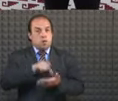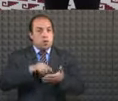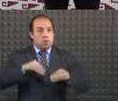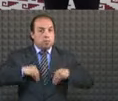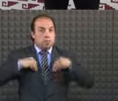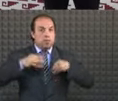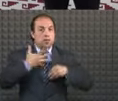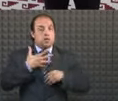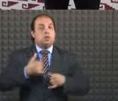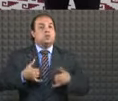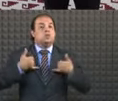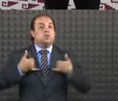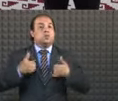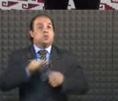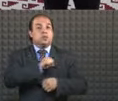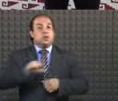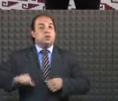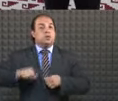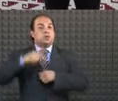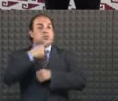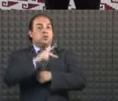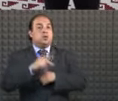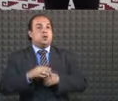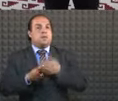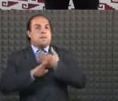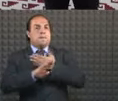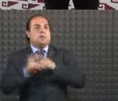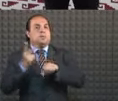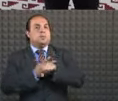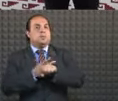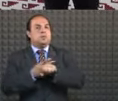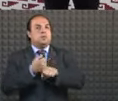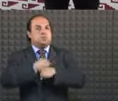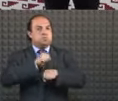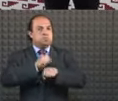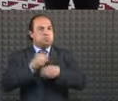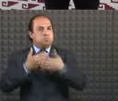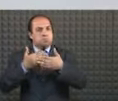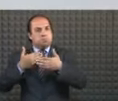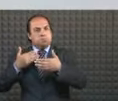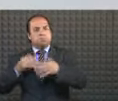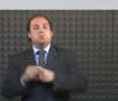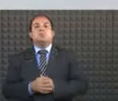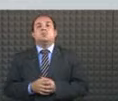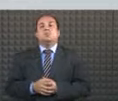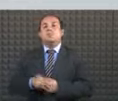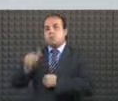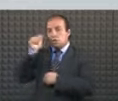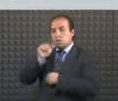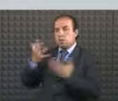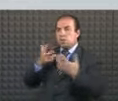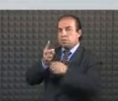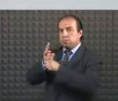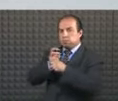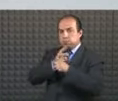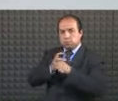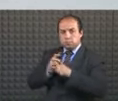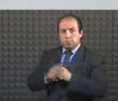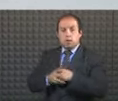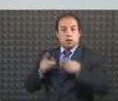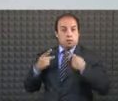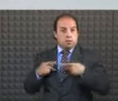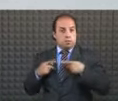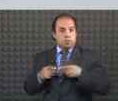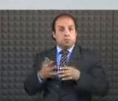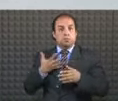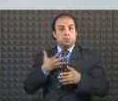los jóvenes en las alcaldías que les toca, y evitar lo que pasó hace algunas semanas. Sí, siempre hacemos el llamado a que las